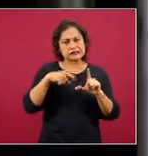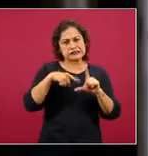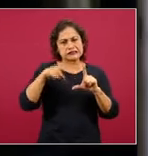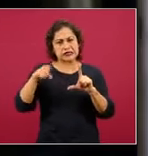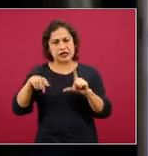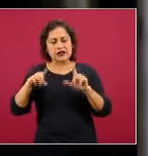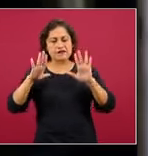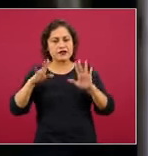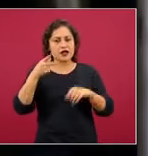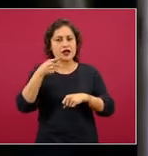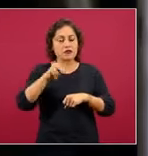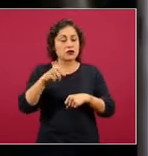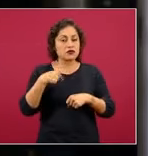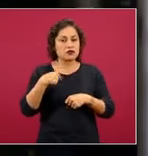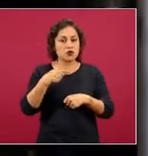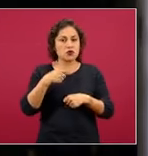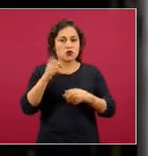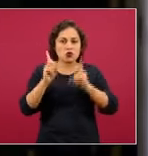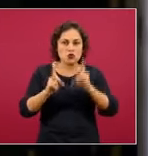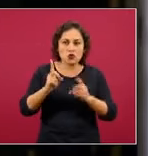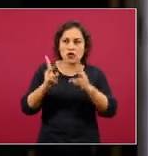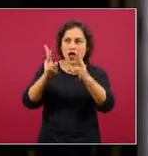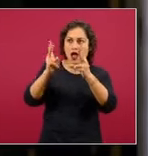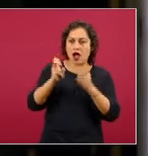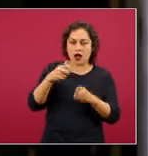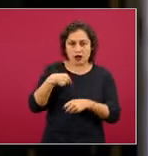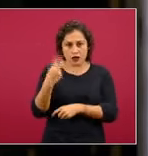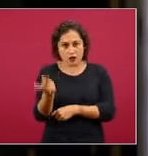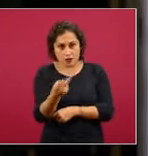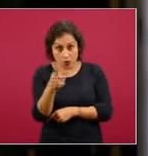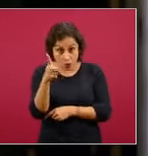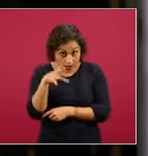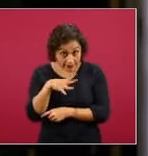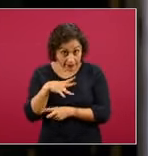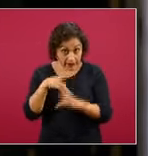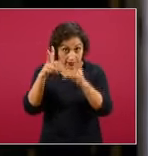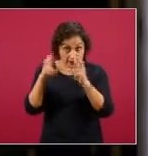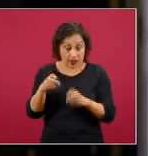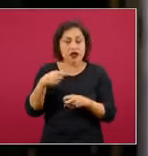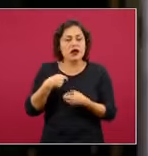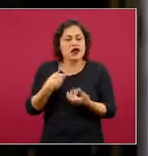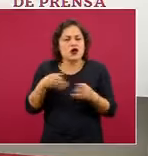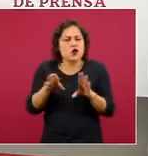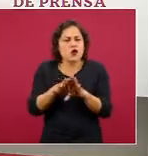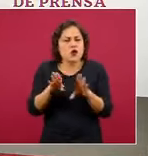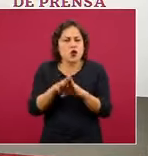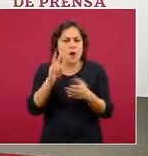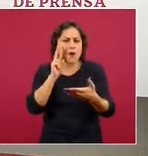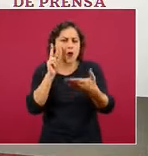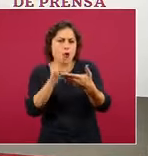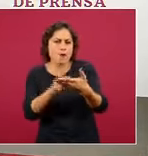disponible y bueno, si está disponible, ¿cómo le hago para poder checarla? Muchas gracias.